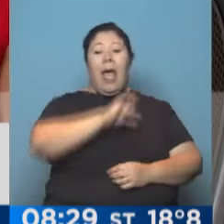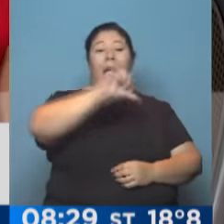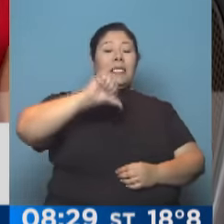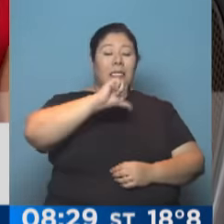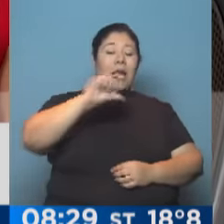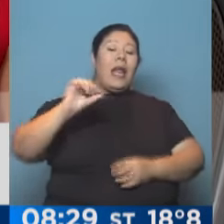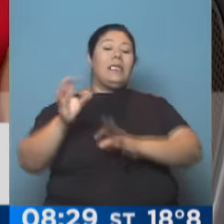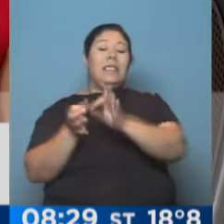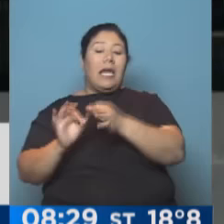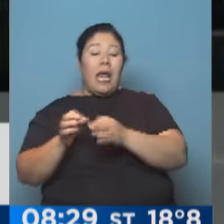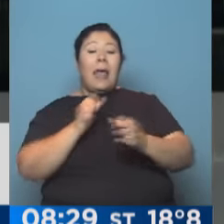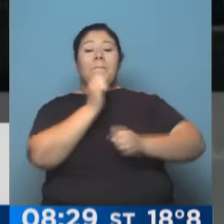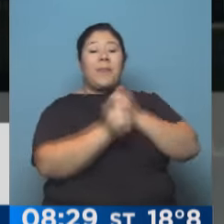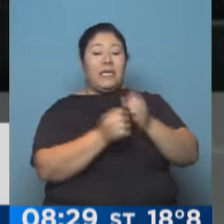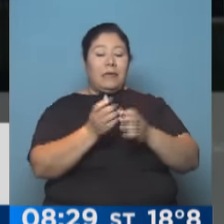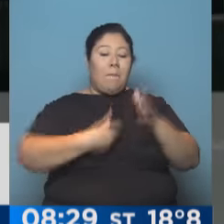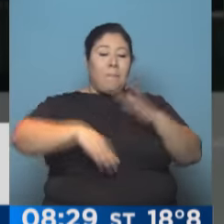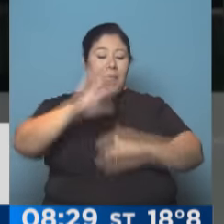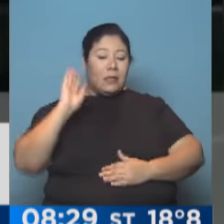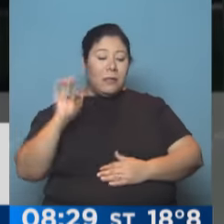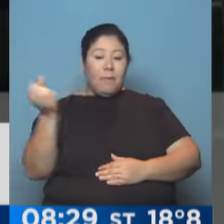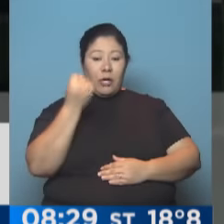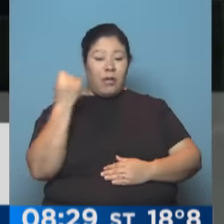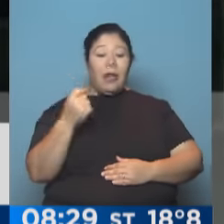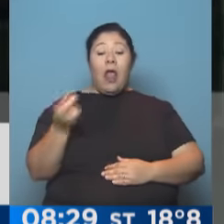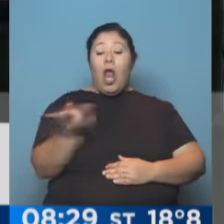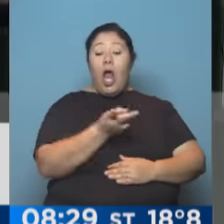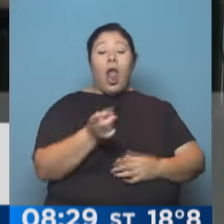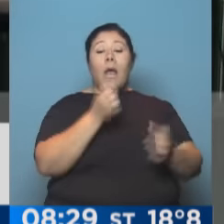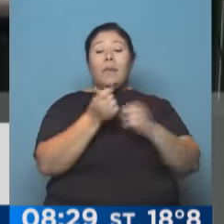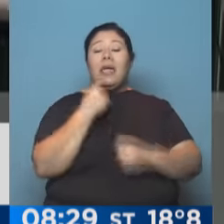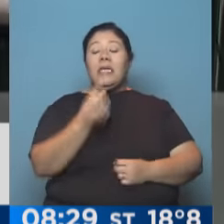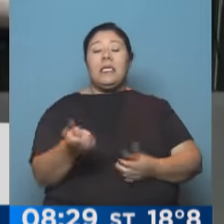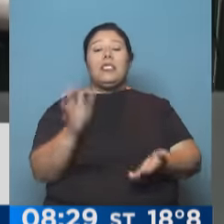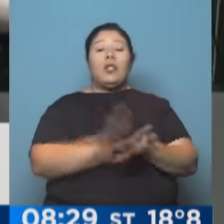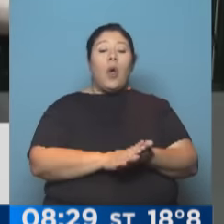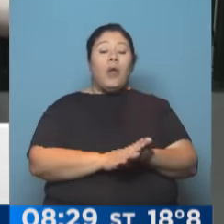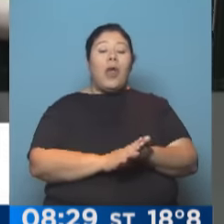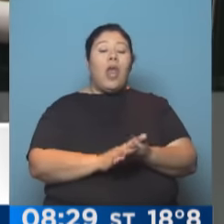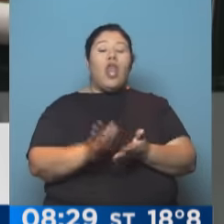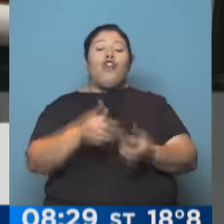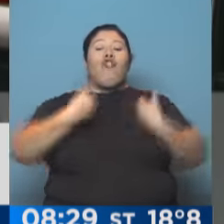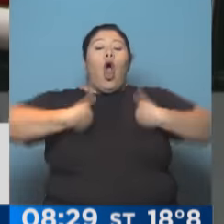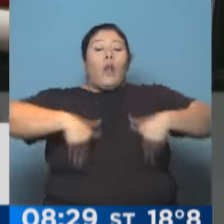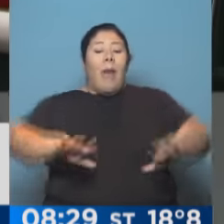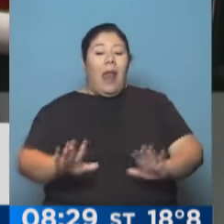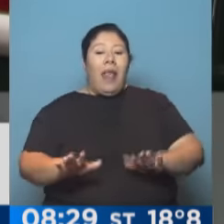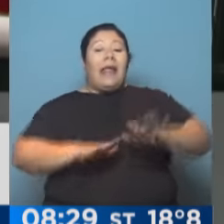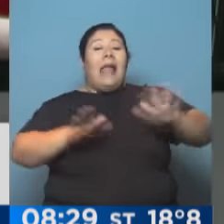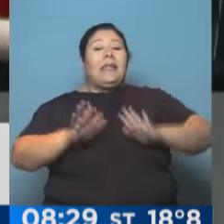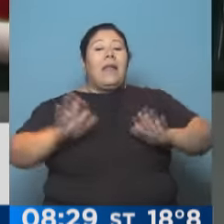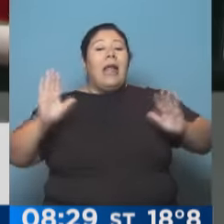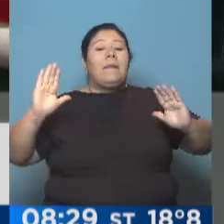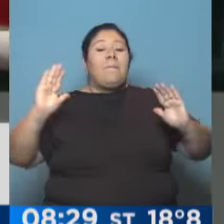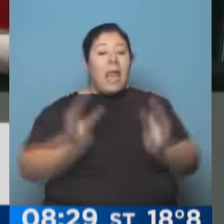país Ellos dicen que no que es el ritmo normal que están teniendo de de de que baja la actividaden Claro